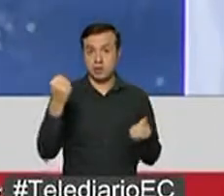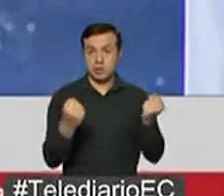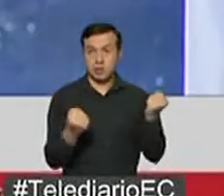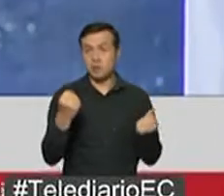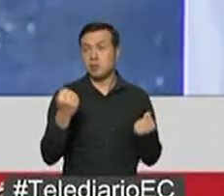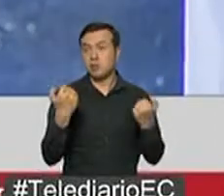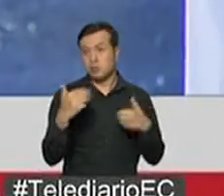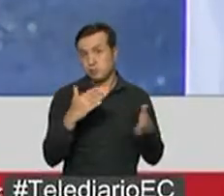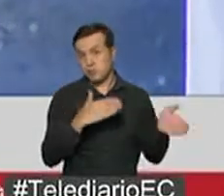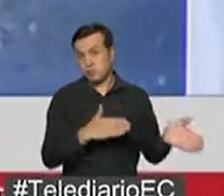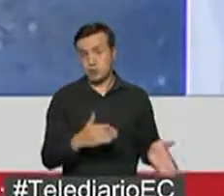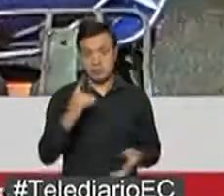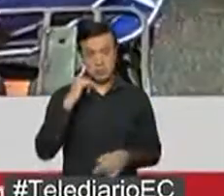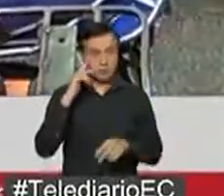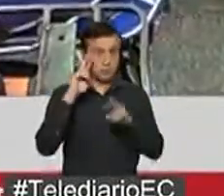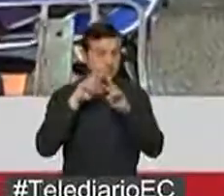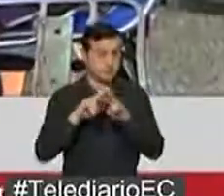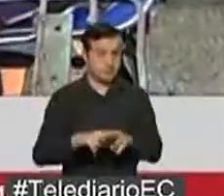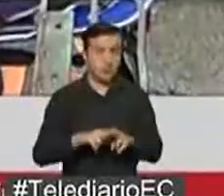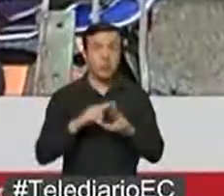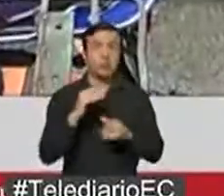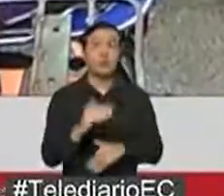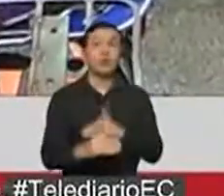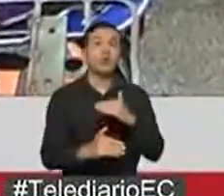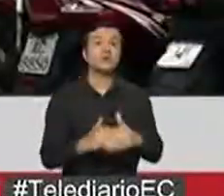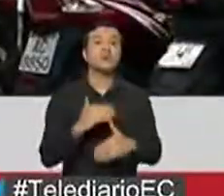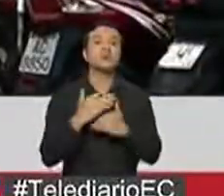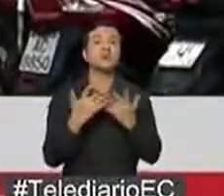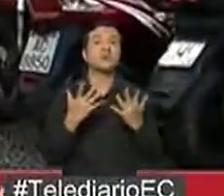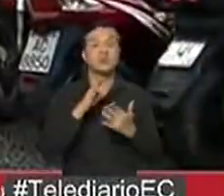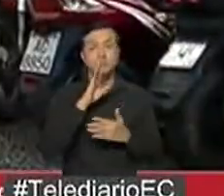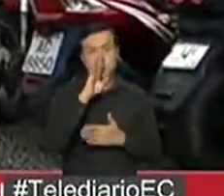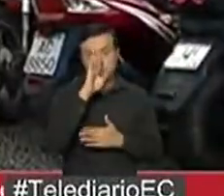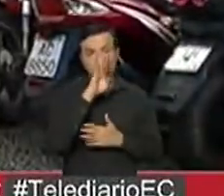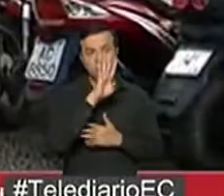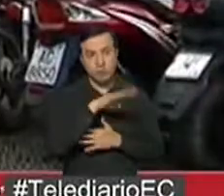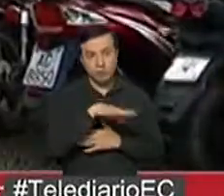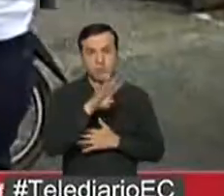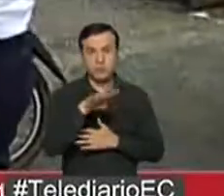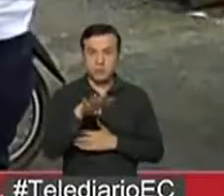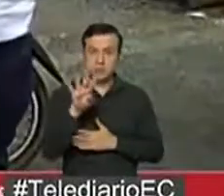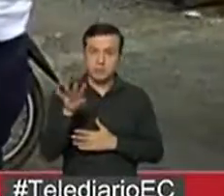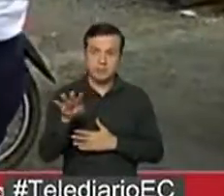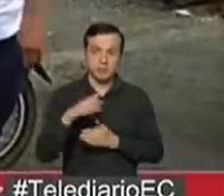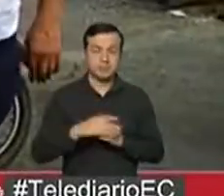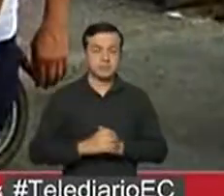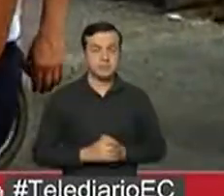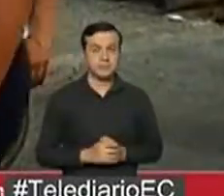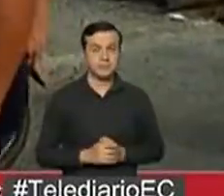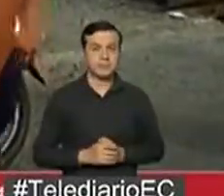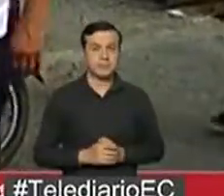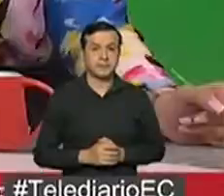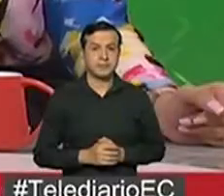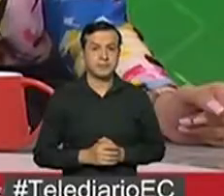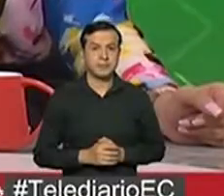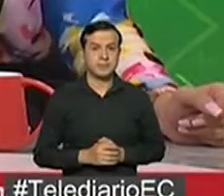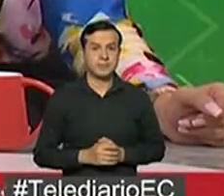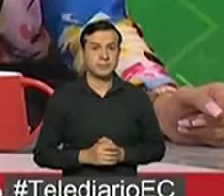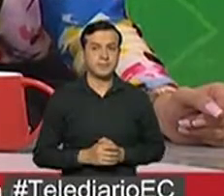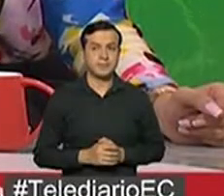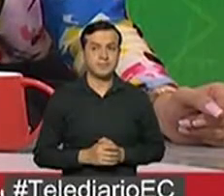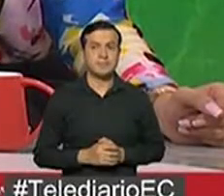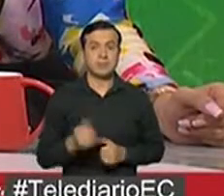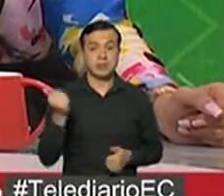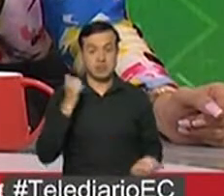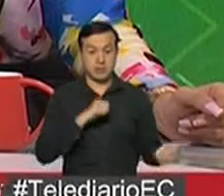se encuentra depurándose este proceso se realizará cada 4 meses luís alfredo zúñiga de medios públicos un